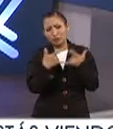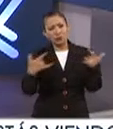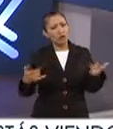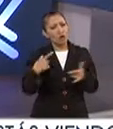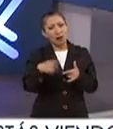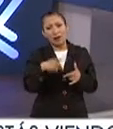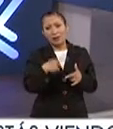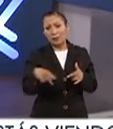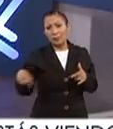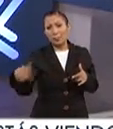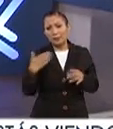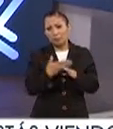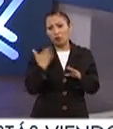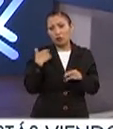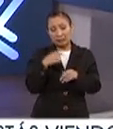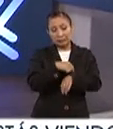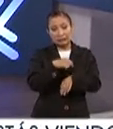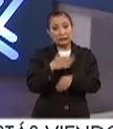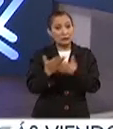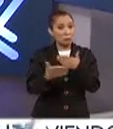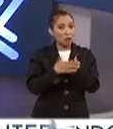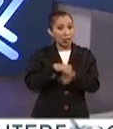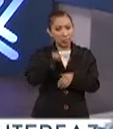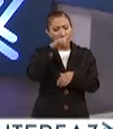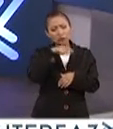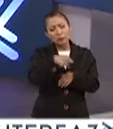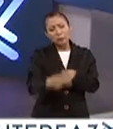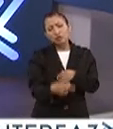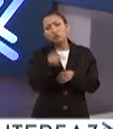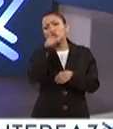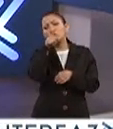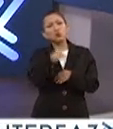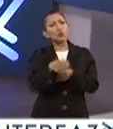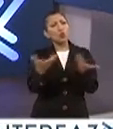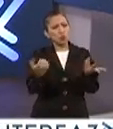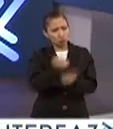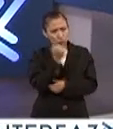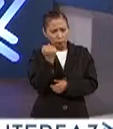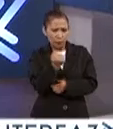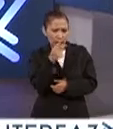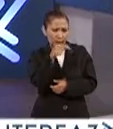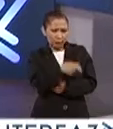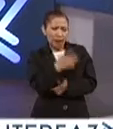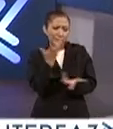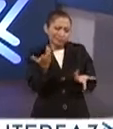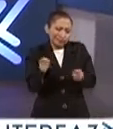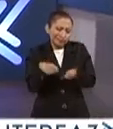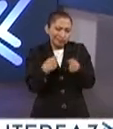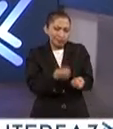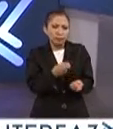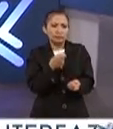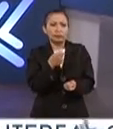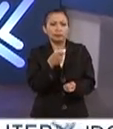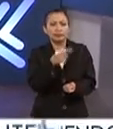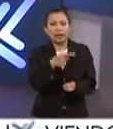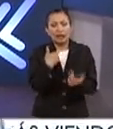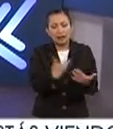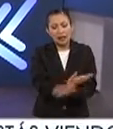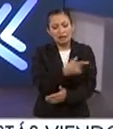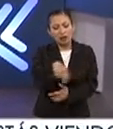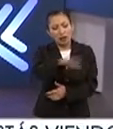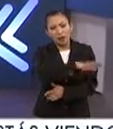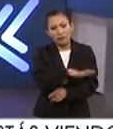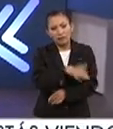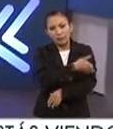ya tienes a tu muy corta edad. Yo te preguntaría, ¿tú tuviste la fortuna, digamos, de alguna forma de nacer en